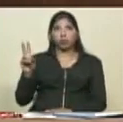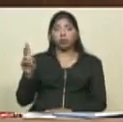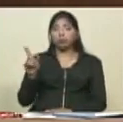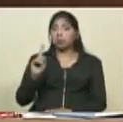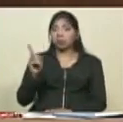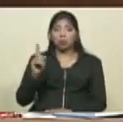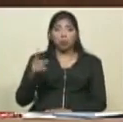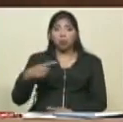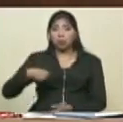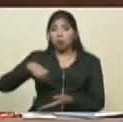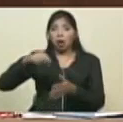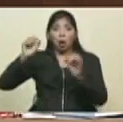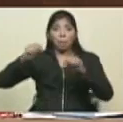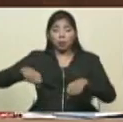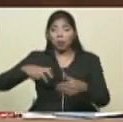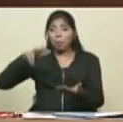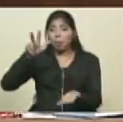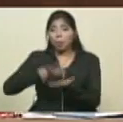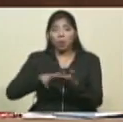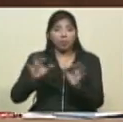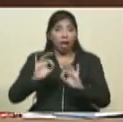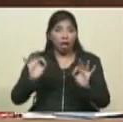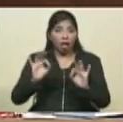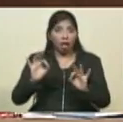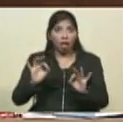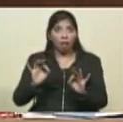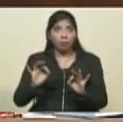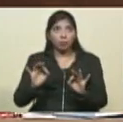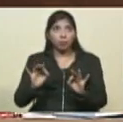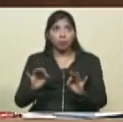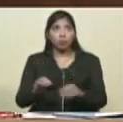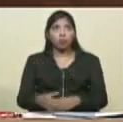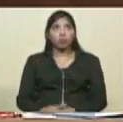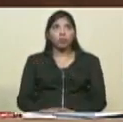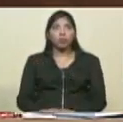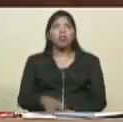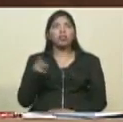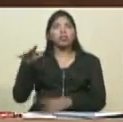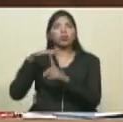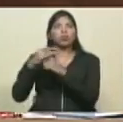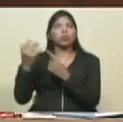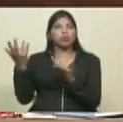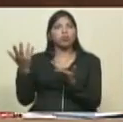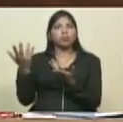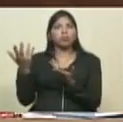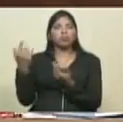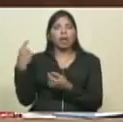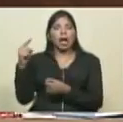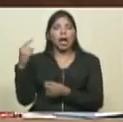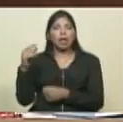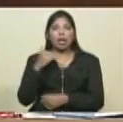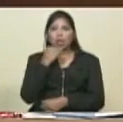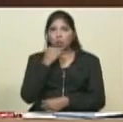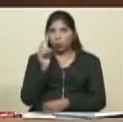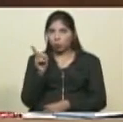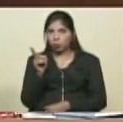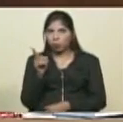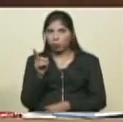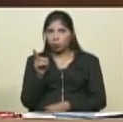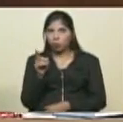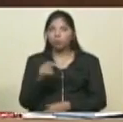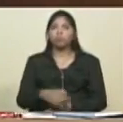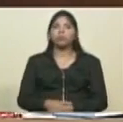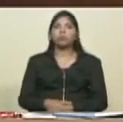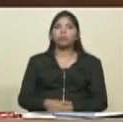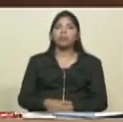la resolución, pero el hecho político dice mucho. ¿Esto es resultado de qué? Esto es